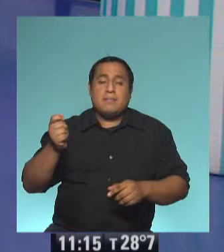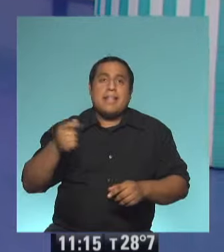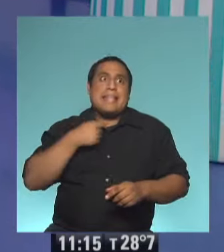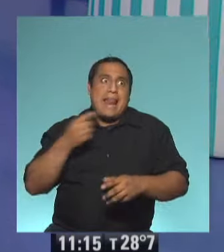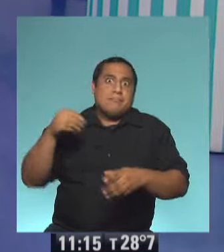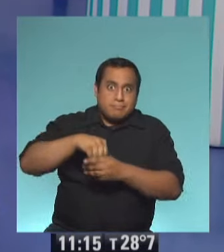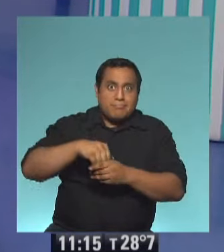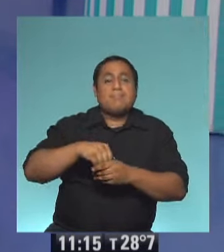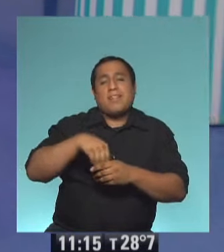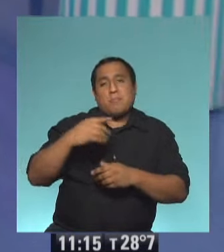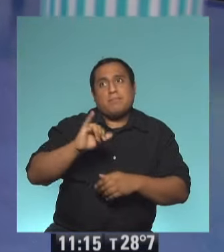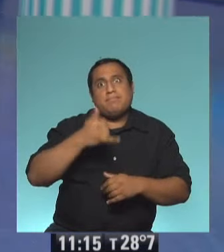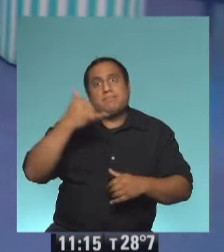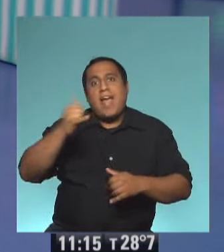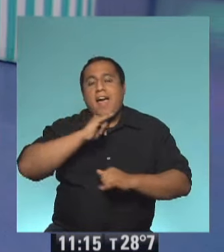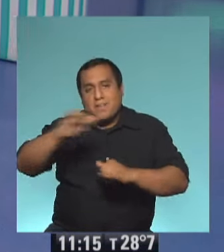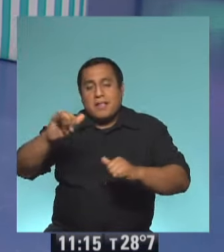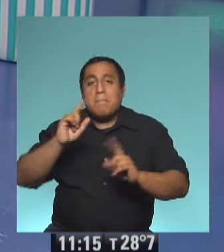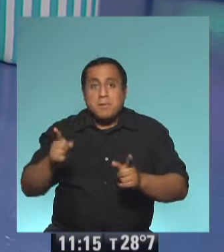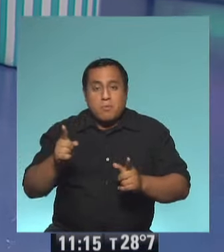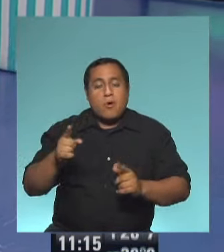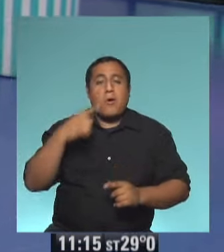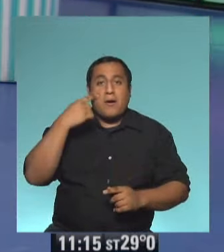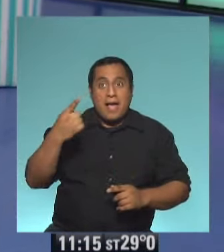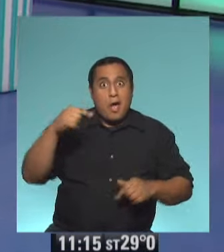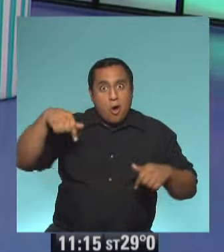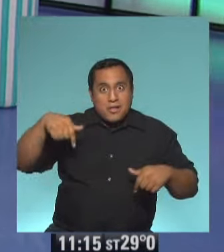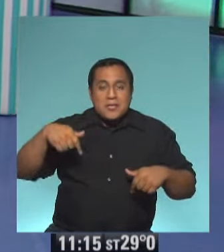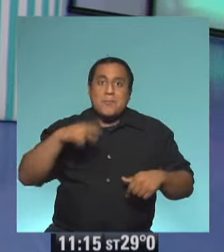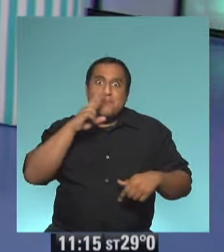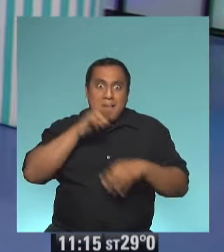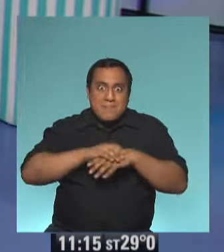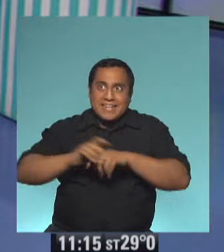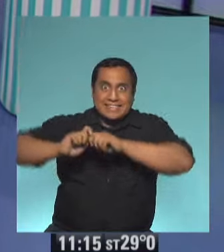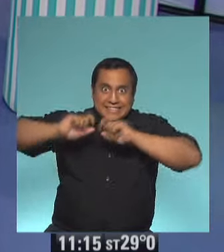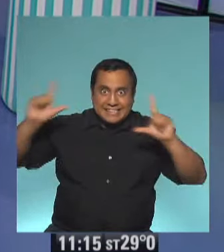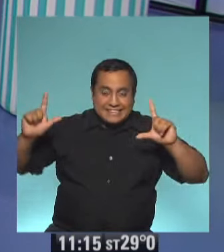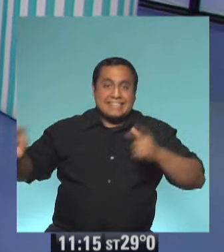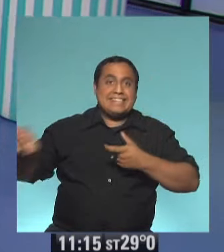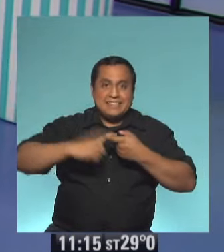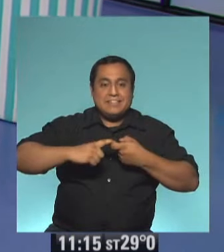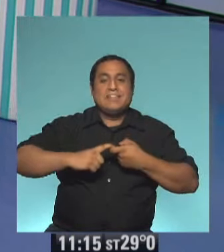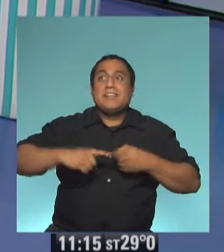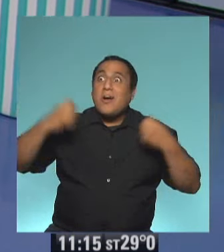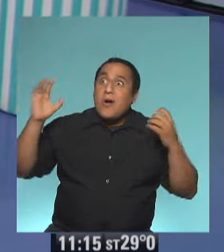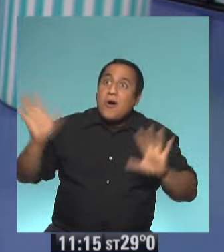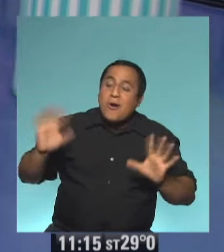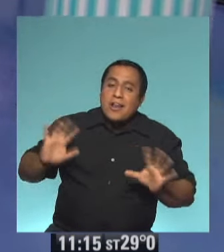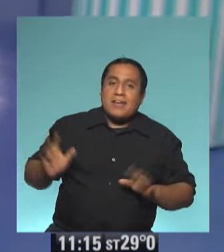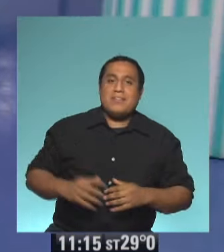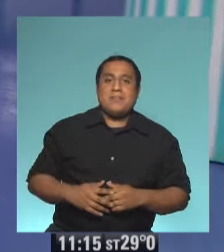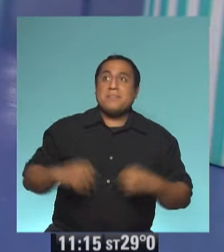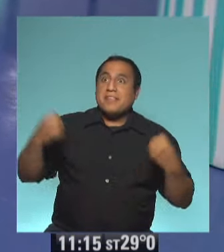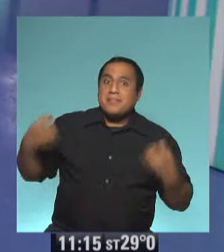con ustedes, como es el caso de nuestra amiga del día. Hola, bienvenida amiga, ¿estás ahí? Hola. Hola.